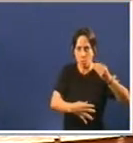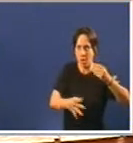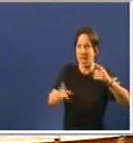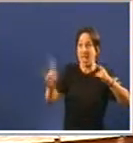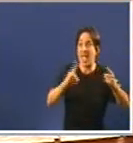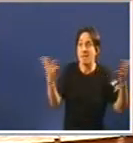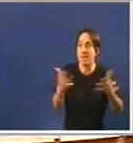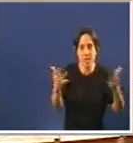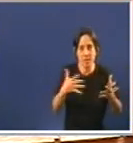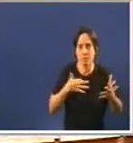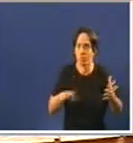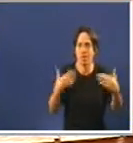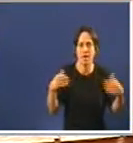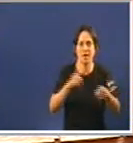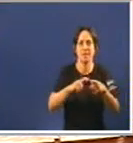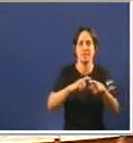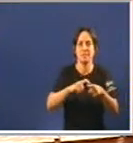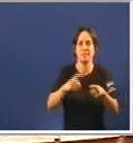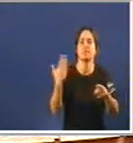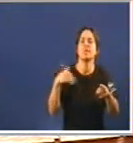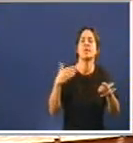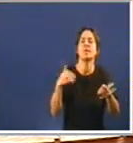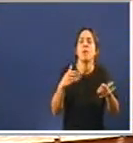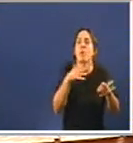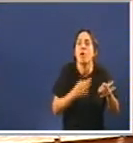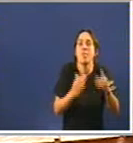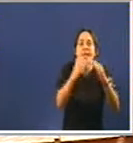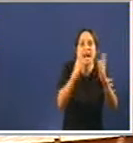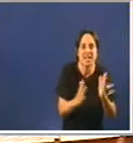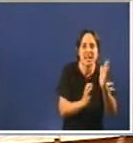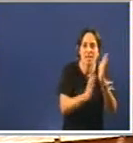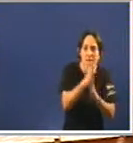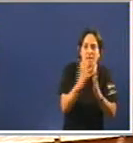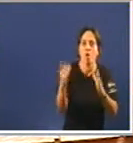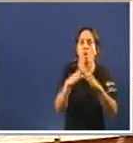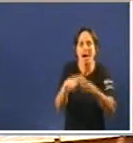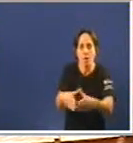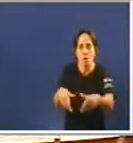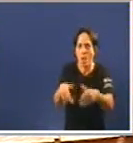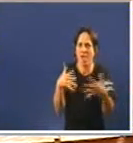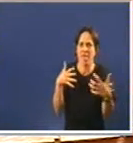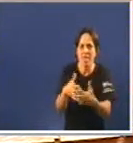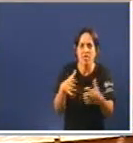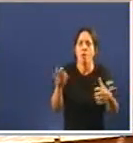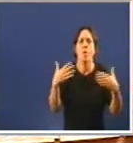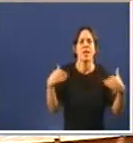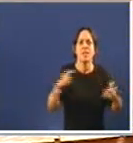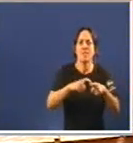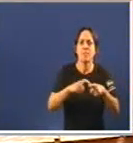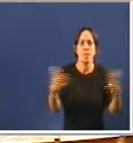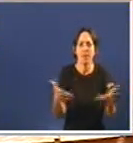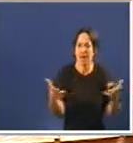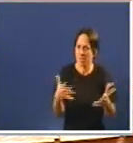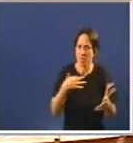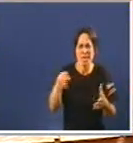poden ser de todo tipo, alguén que se está afogando, un incendio, un accidente dun barco, absolutamente calquer tipo de emerxencia. É unha